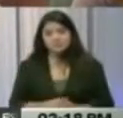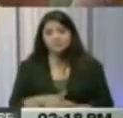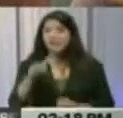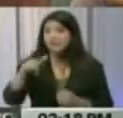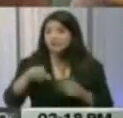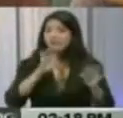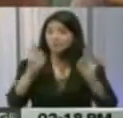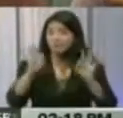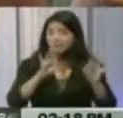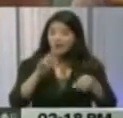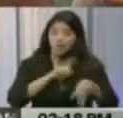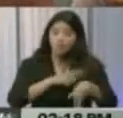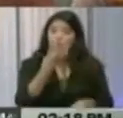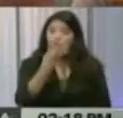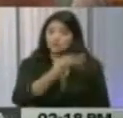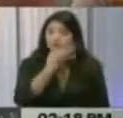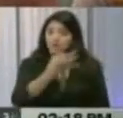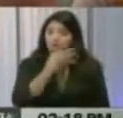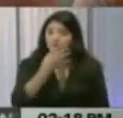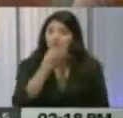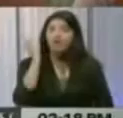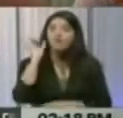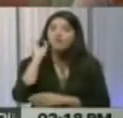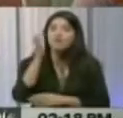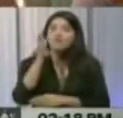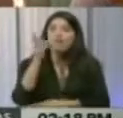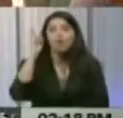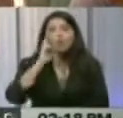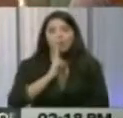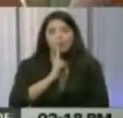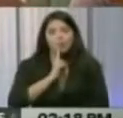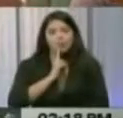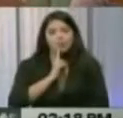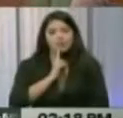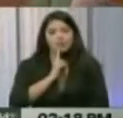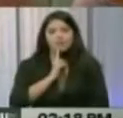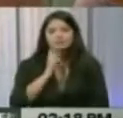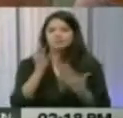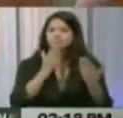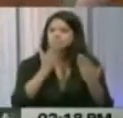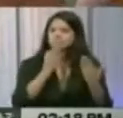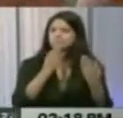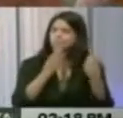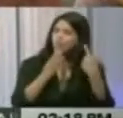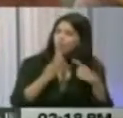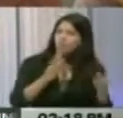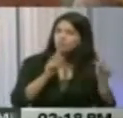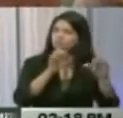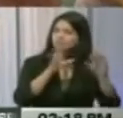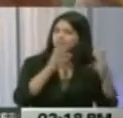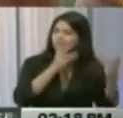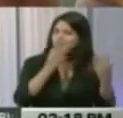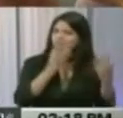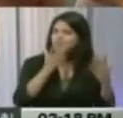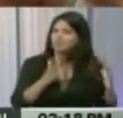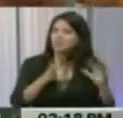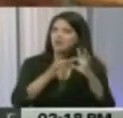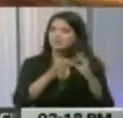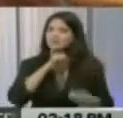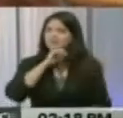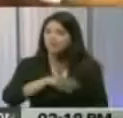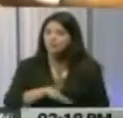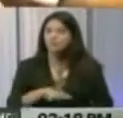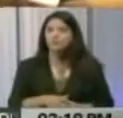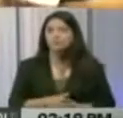teatro a las 4 de la tarde el foro Bolivarianismo versus Monroísmo, una relación histórica